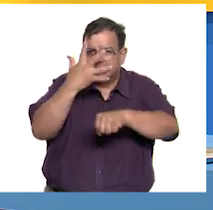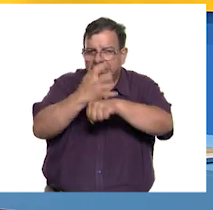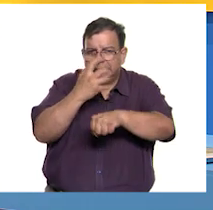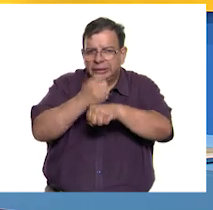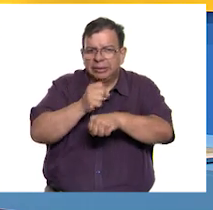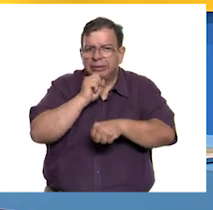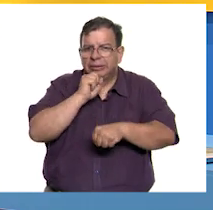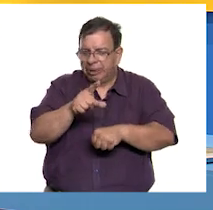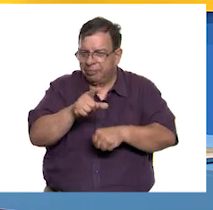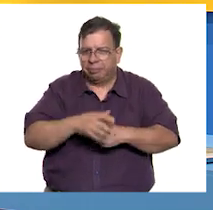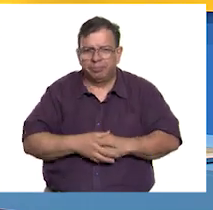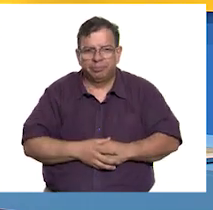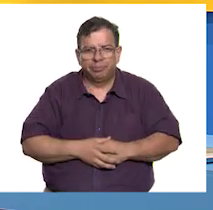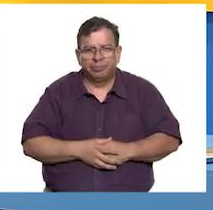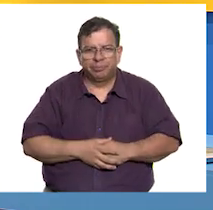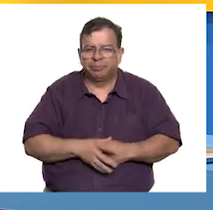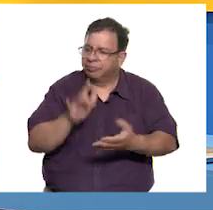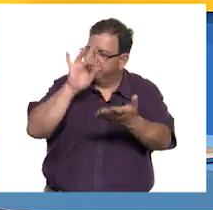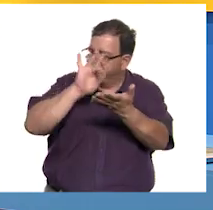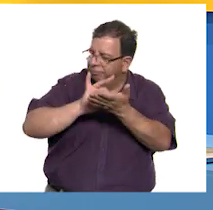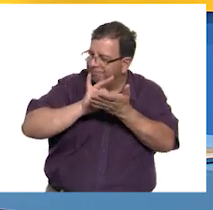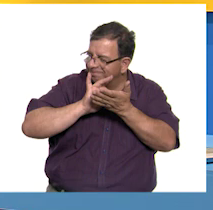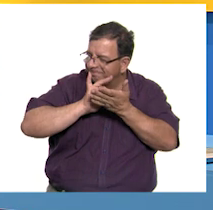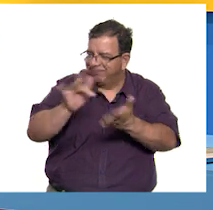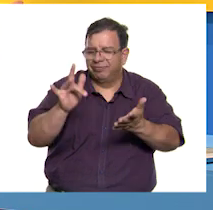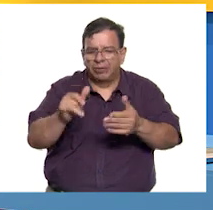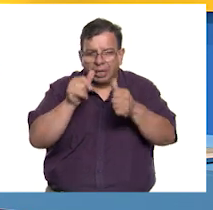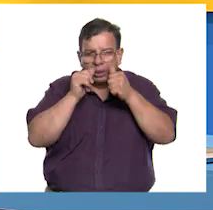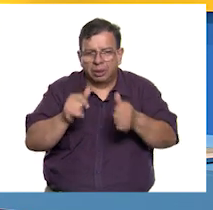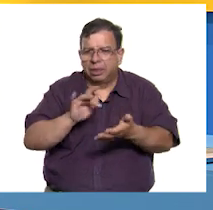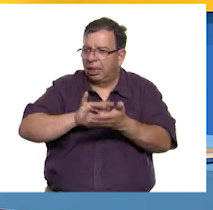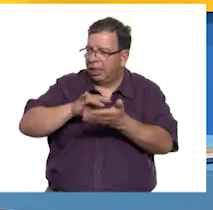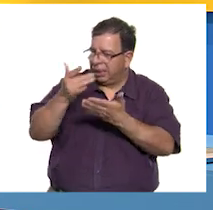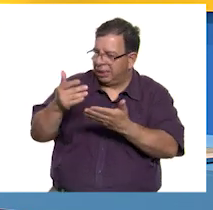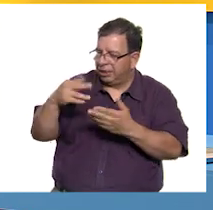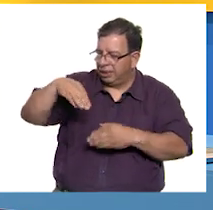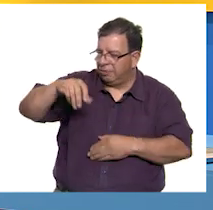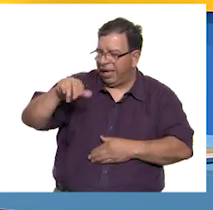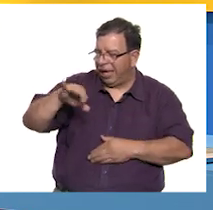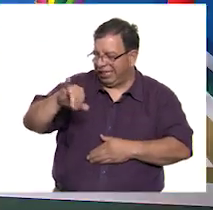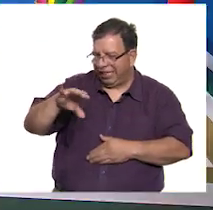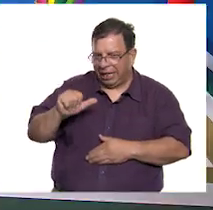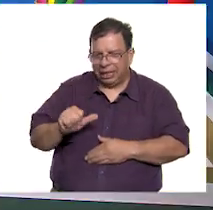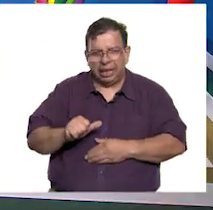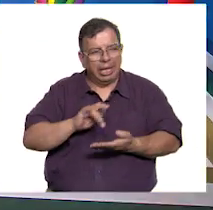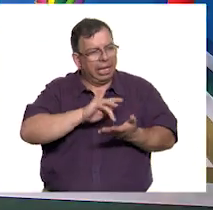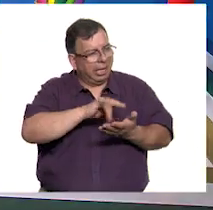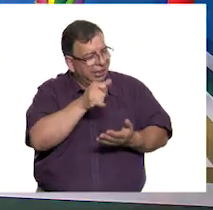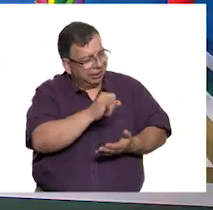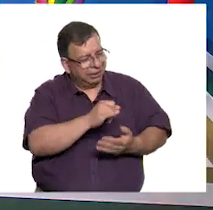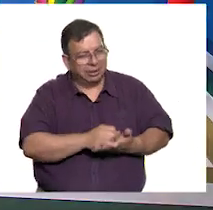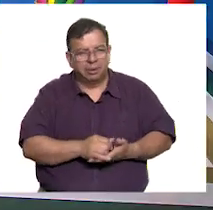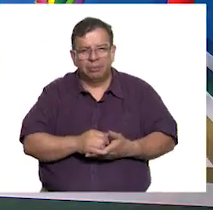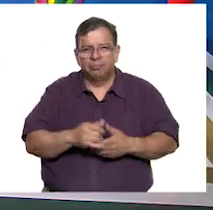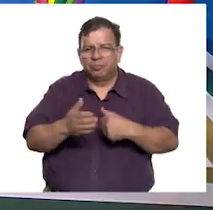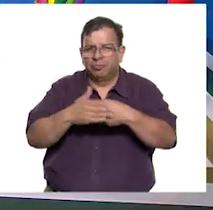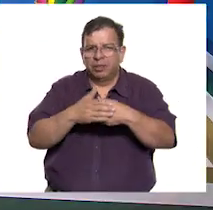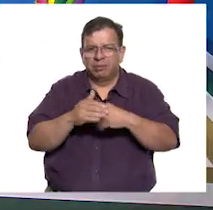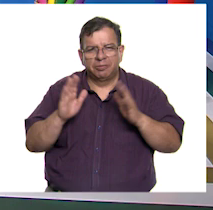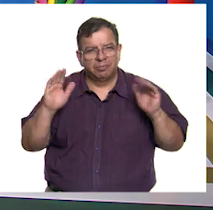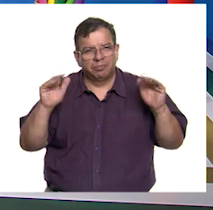grado también lo hayan hecho. Muchísimas gracias por su atención y gracias a ti, María, también. A ti, Alfonso, muchas gracias. Hasta la